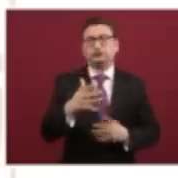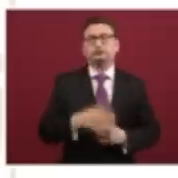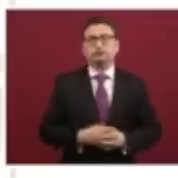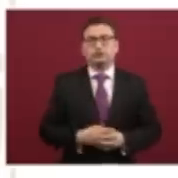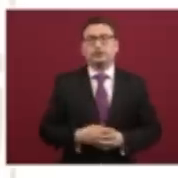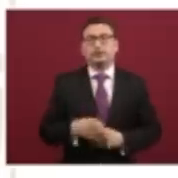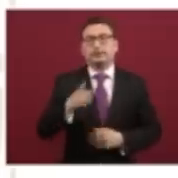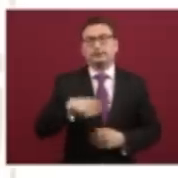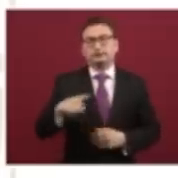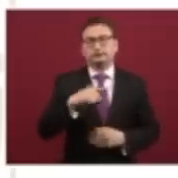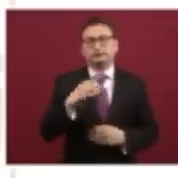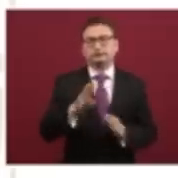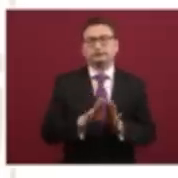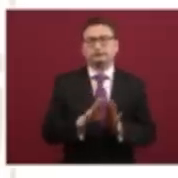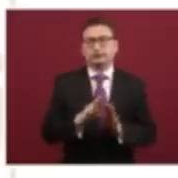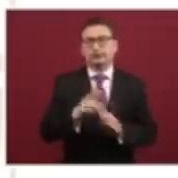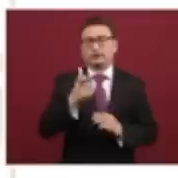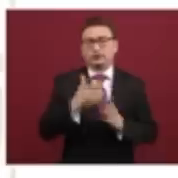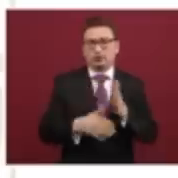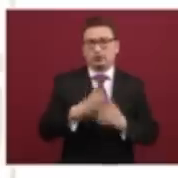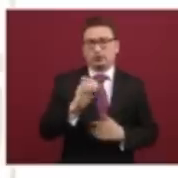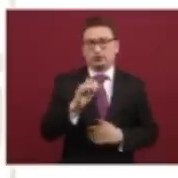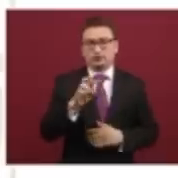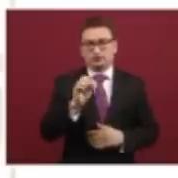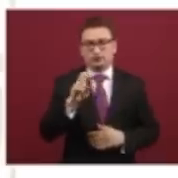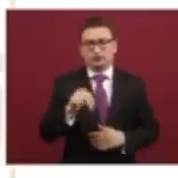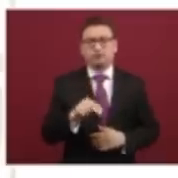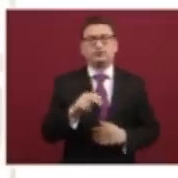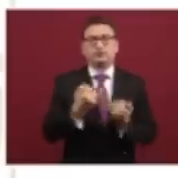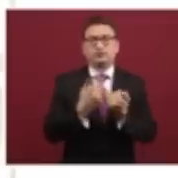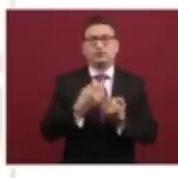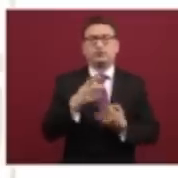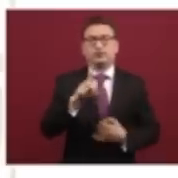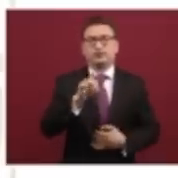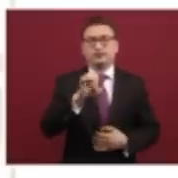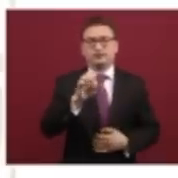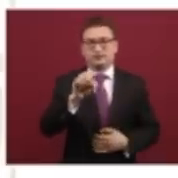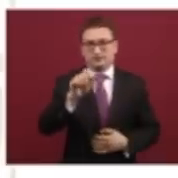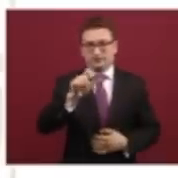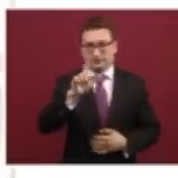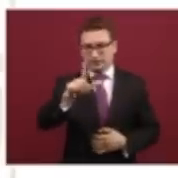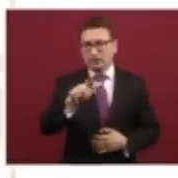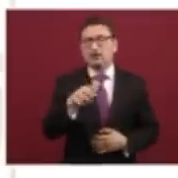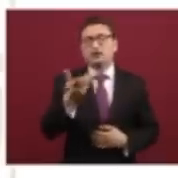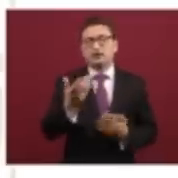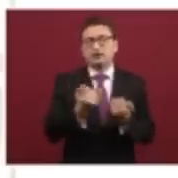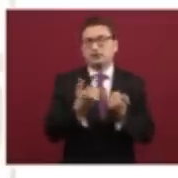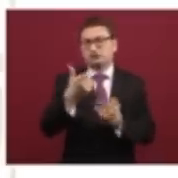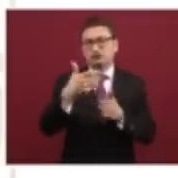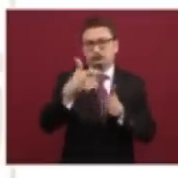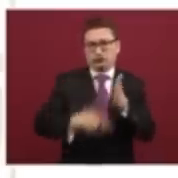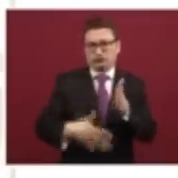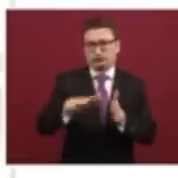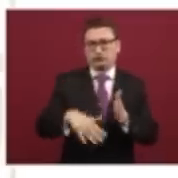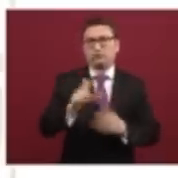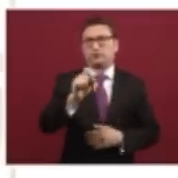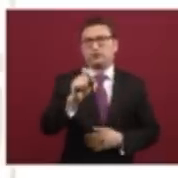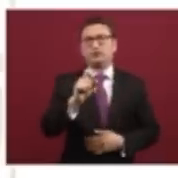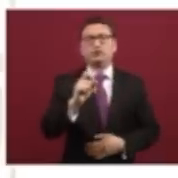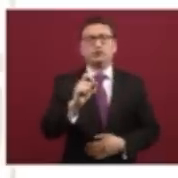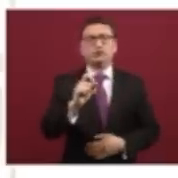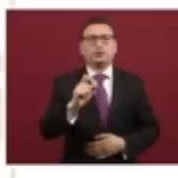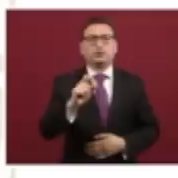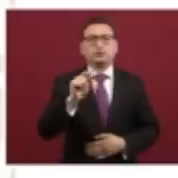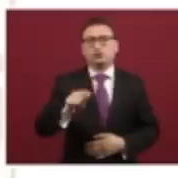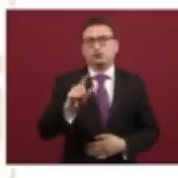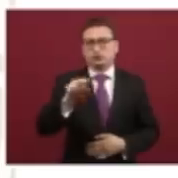de la gasolina premium. Orsan otra vez con la gasolina diésel, con combustible diésel más económico, 20 pesos